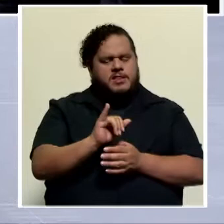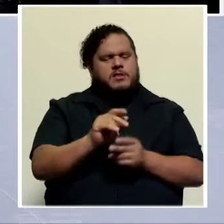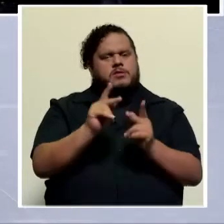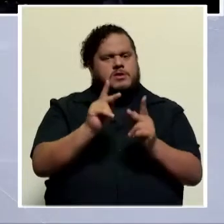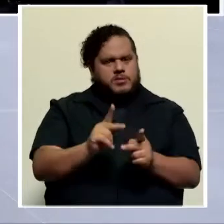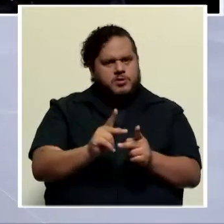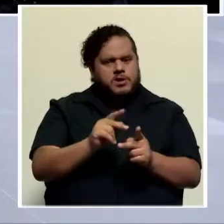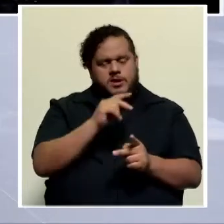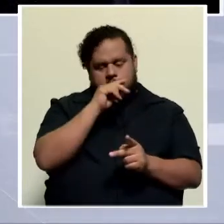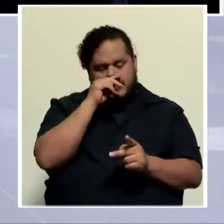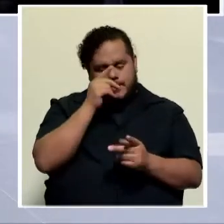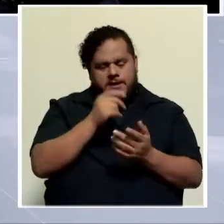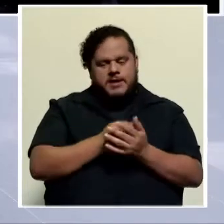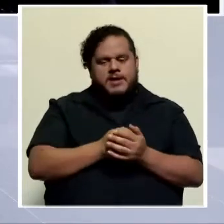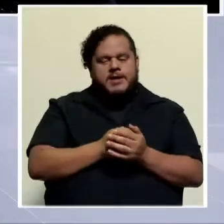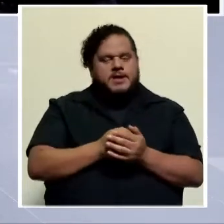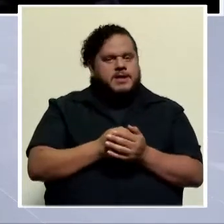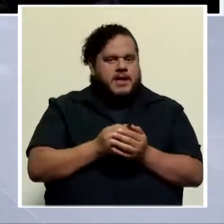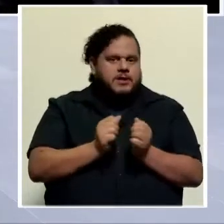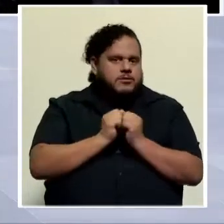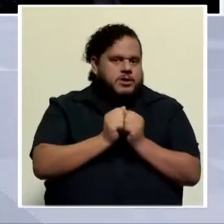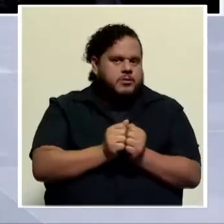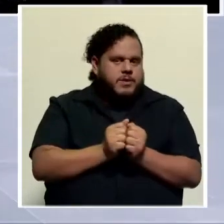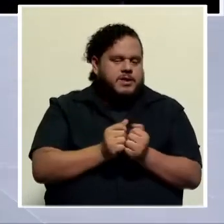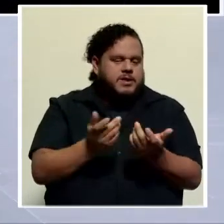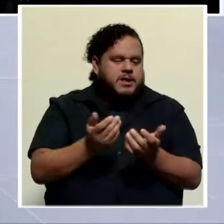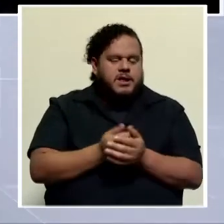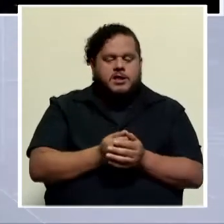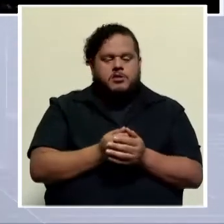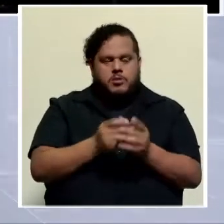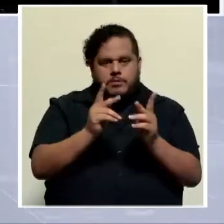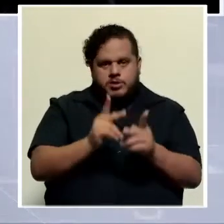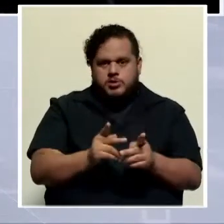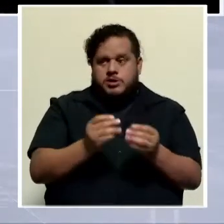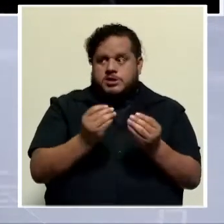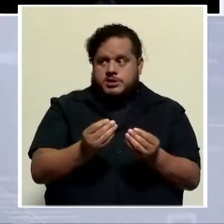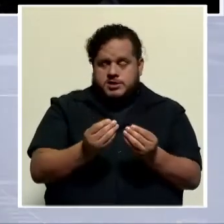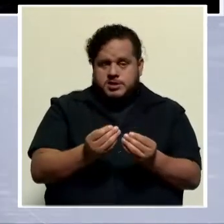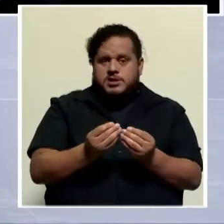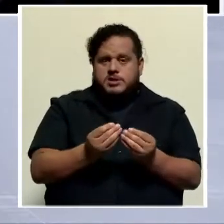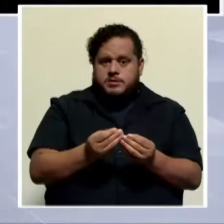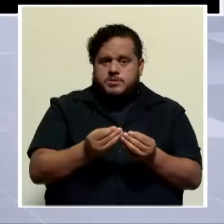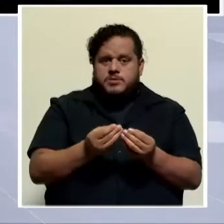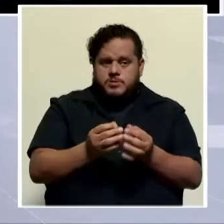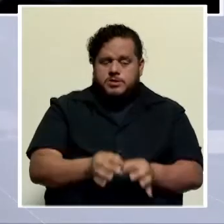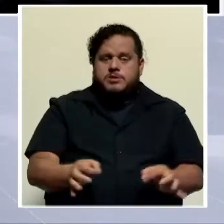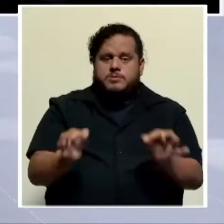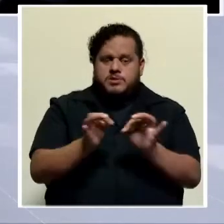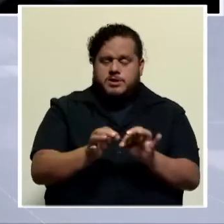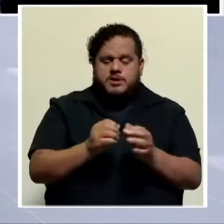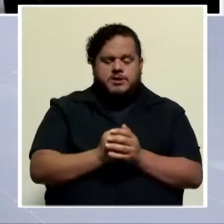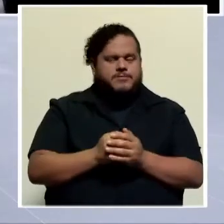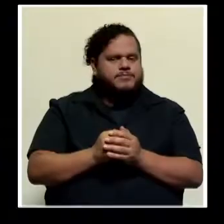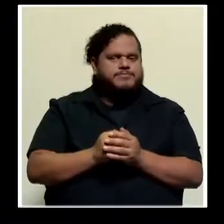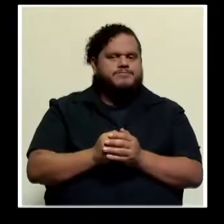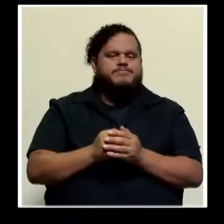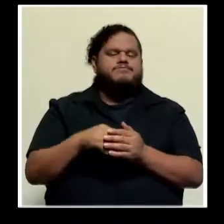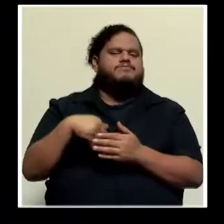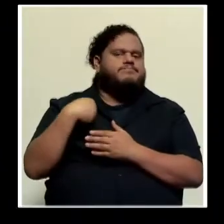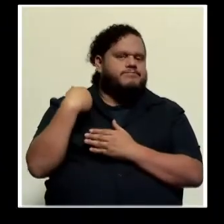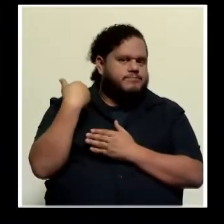personas que nos acompañan, y son personas de muchísimo peso. Acto seguido pasa